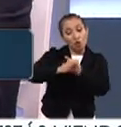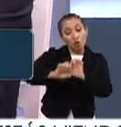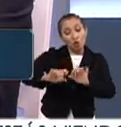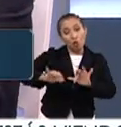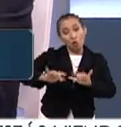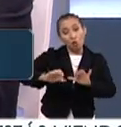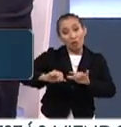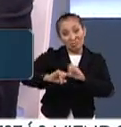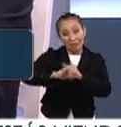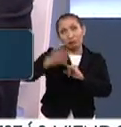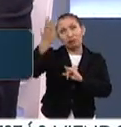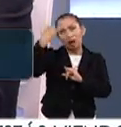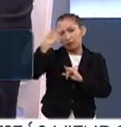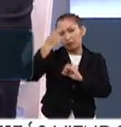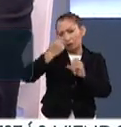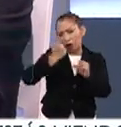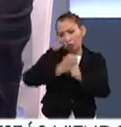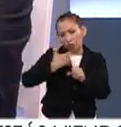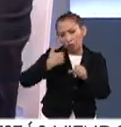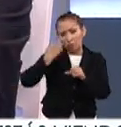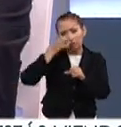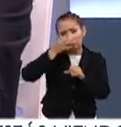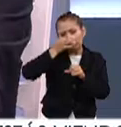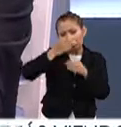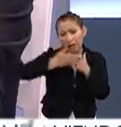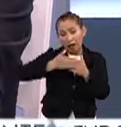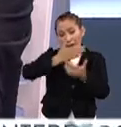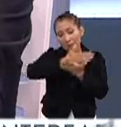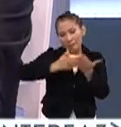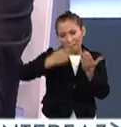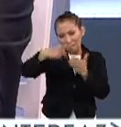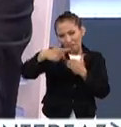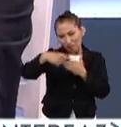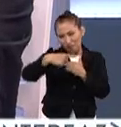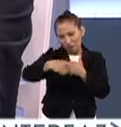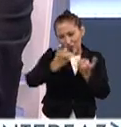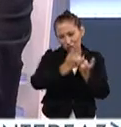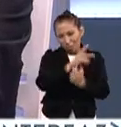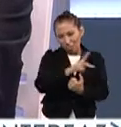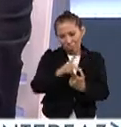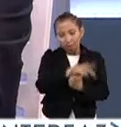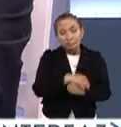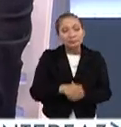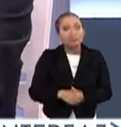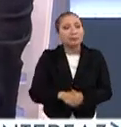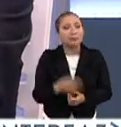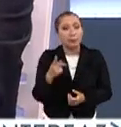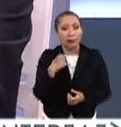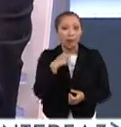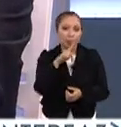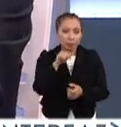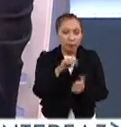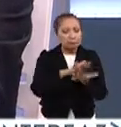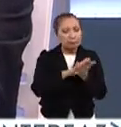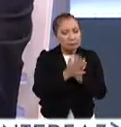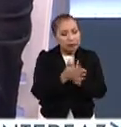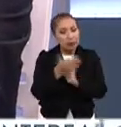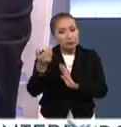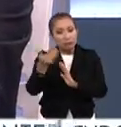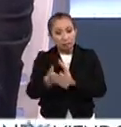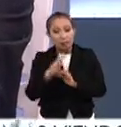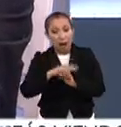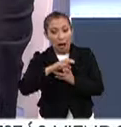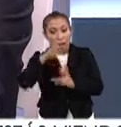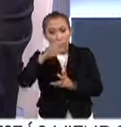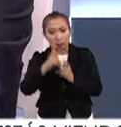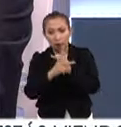aparición del Internet, que ya tiene 25 años, no es poco. La mitad de existencia. Pero en realidad, pues la demanda